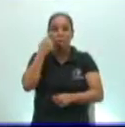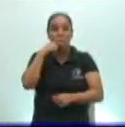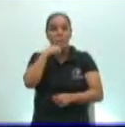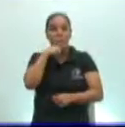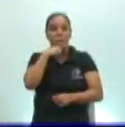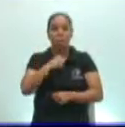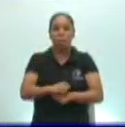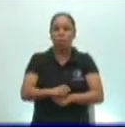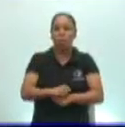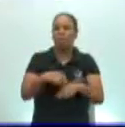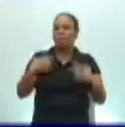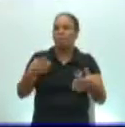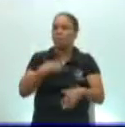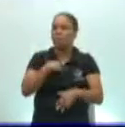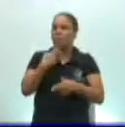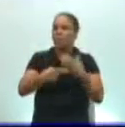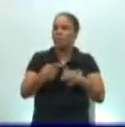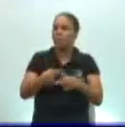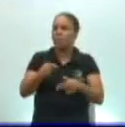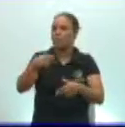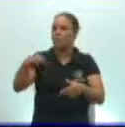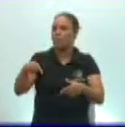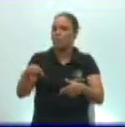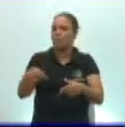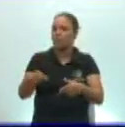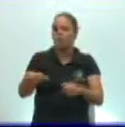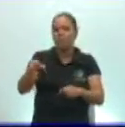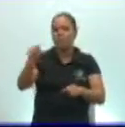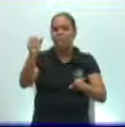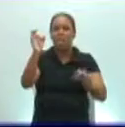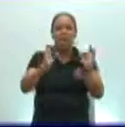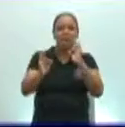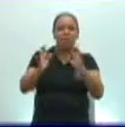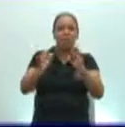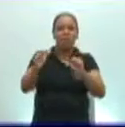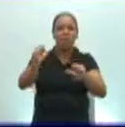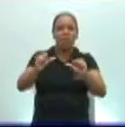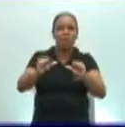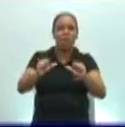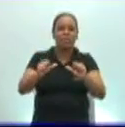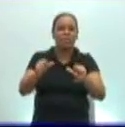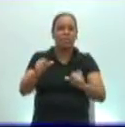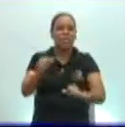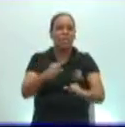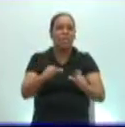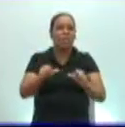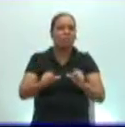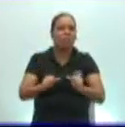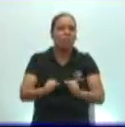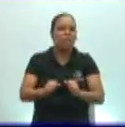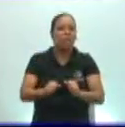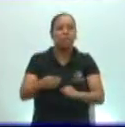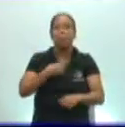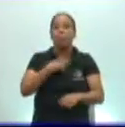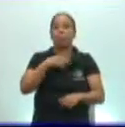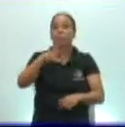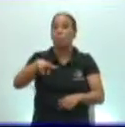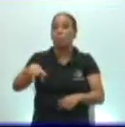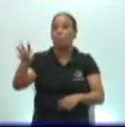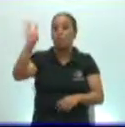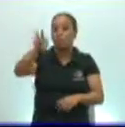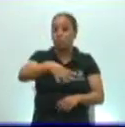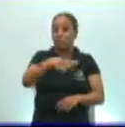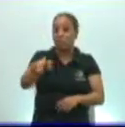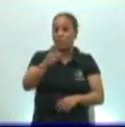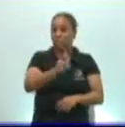¿qué debemos hacer para escribir la fórmula química de una sustancia? Primero, buscar el símbolo del elemento en la tabla periódica.